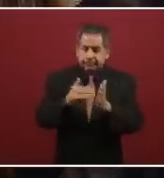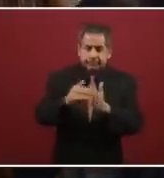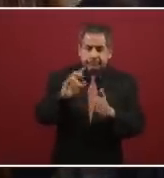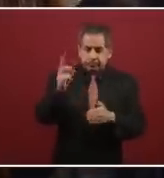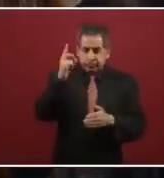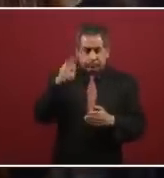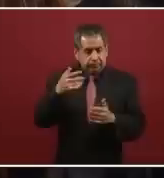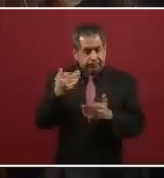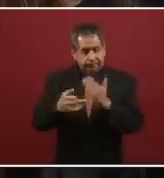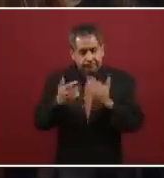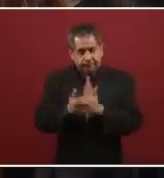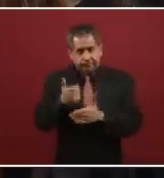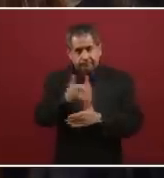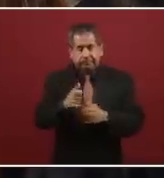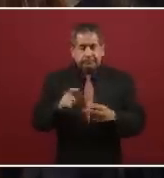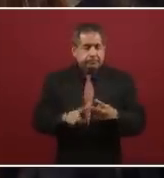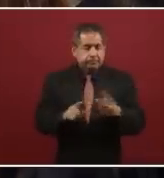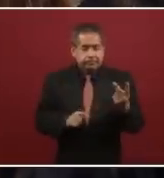1,000 millones de dólares,